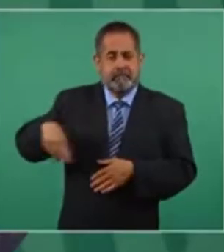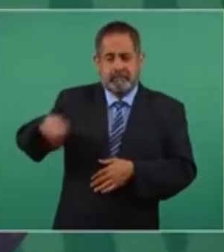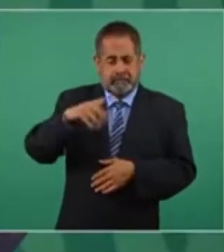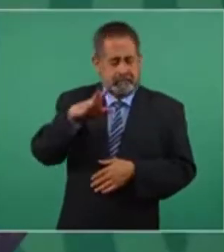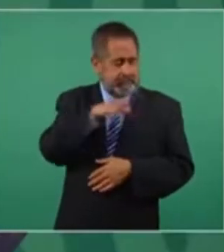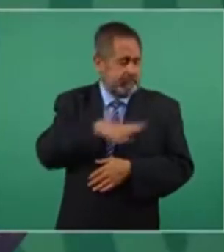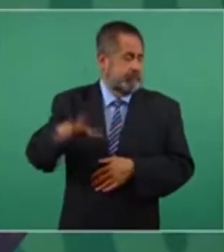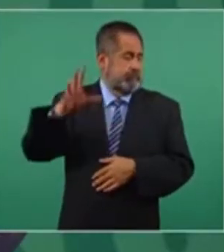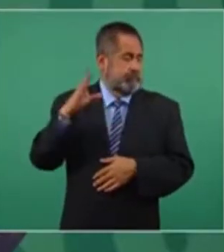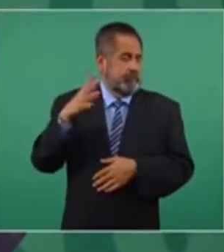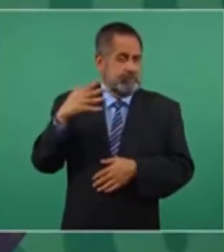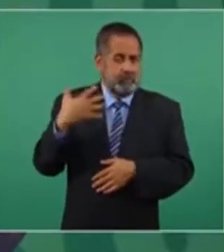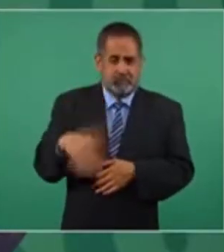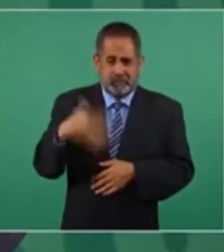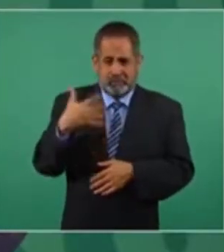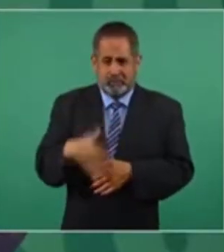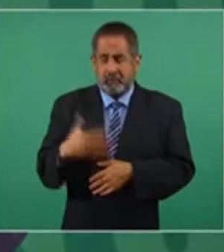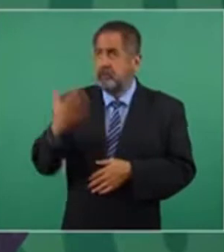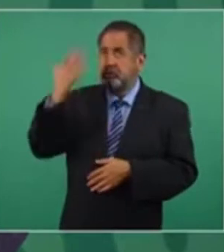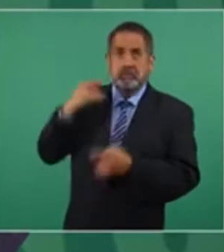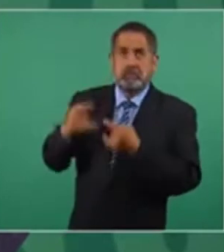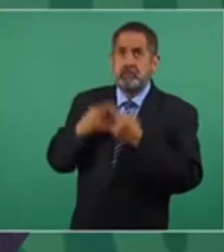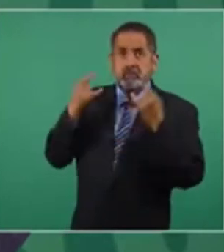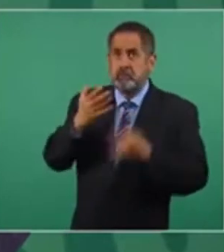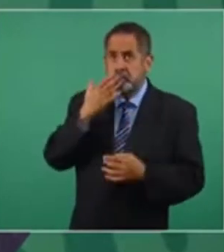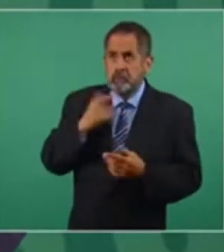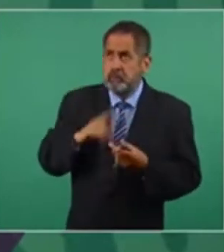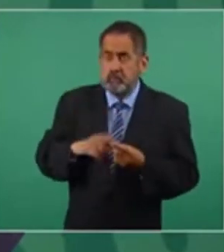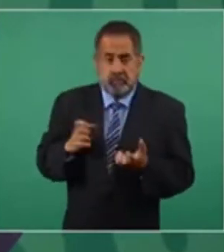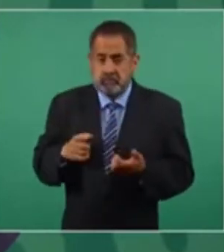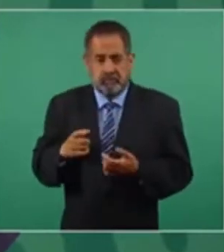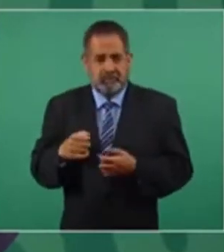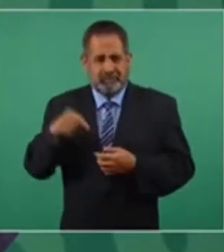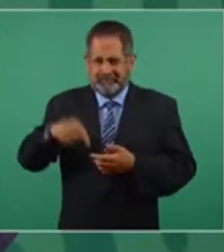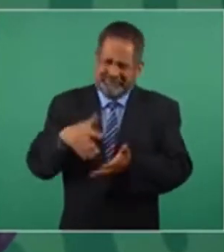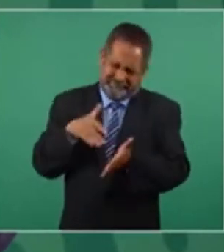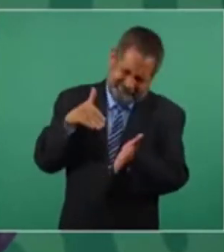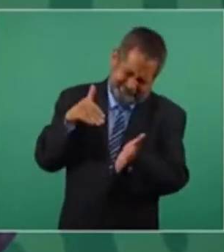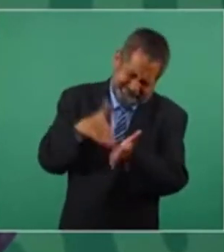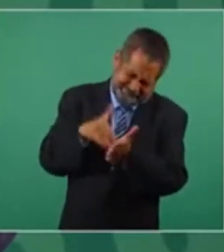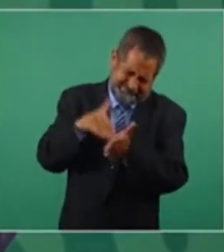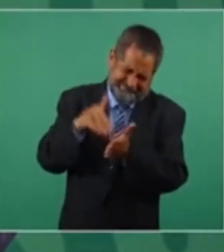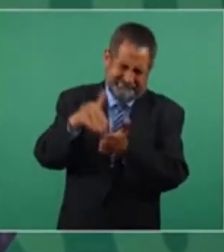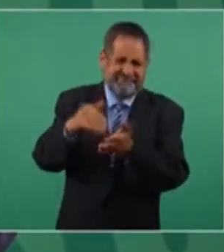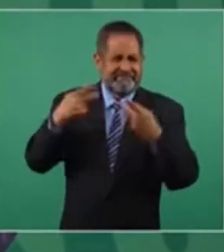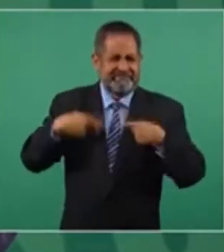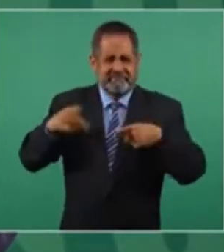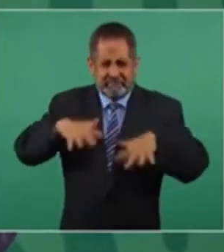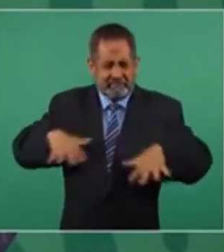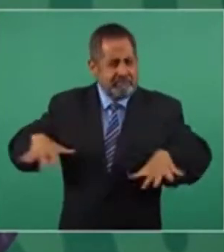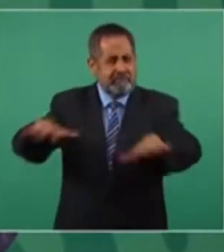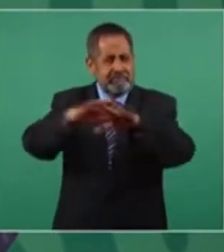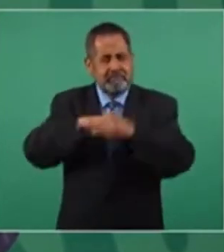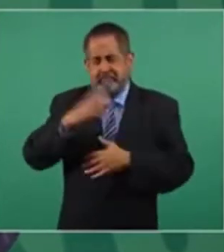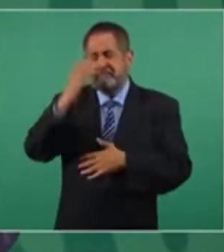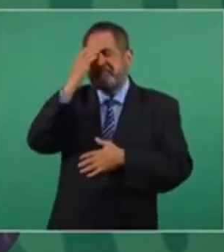único, excepcional, inédito. Son millones de